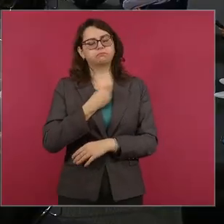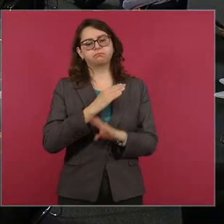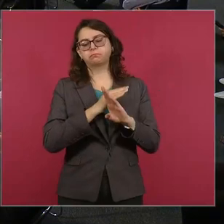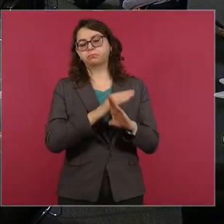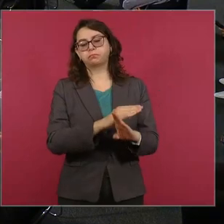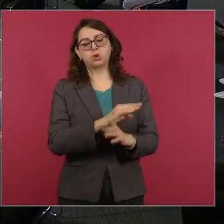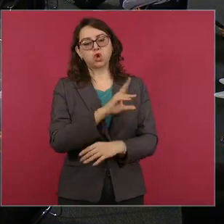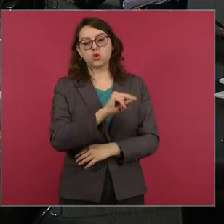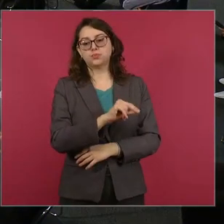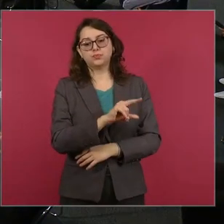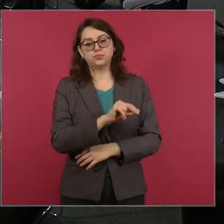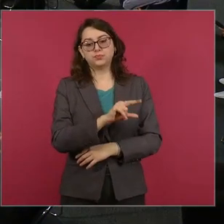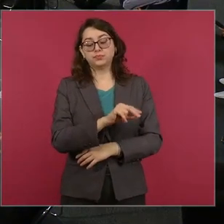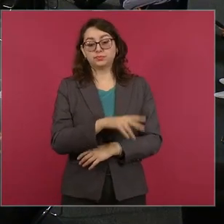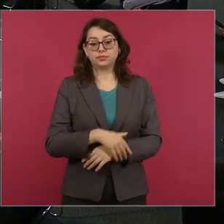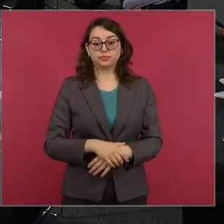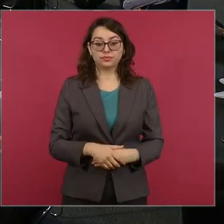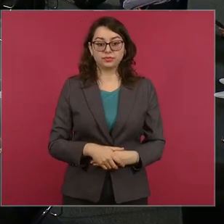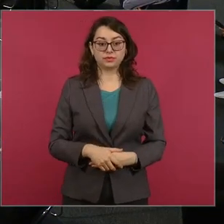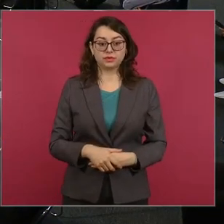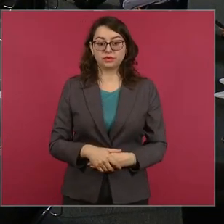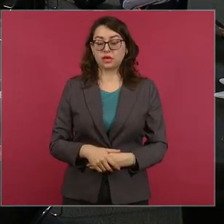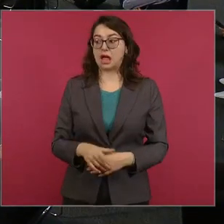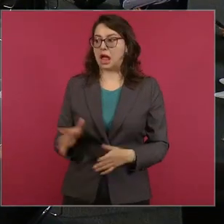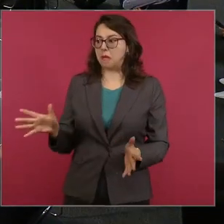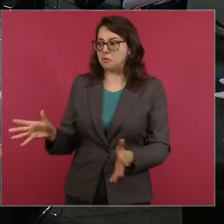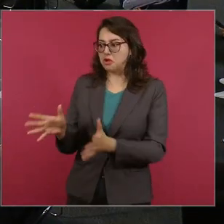y ayudándolo a ver si consigues